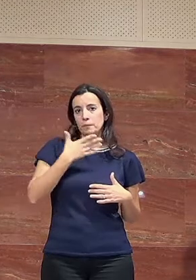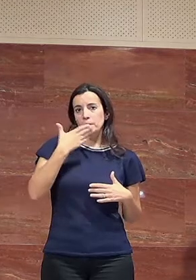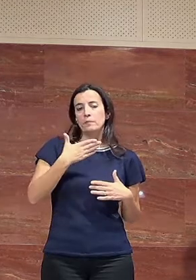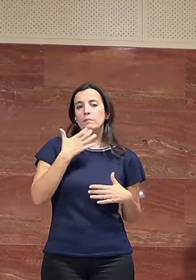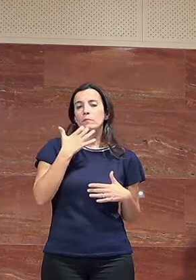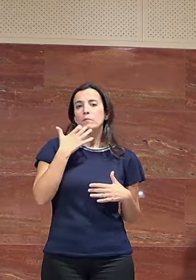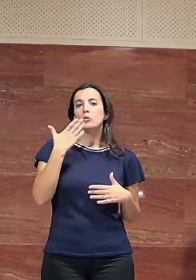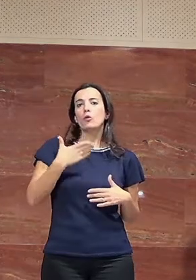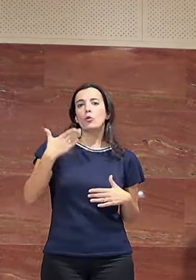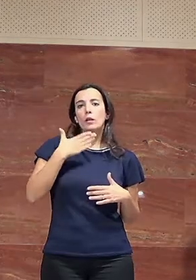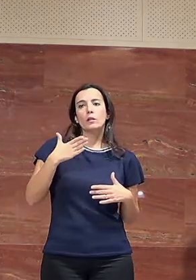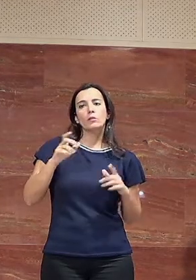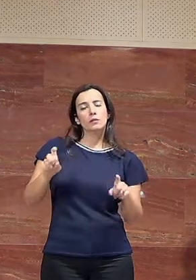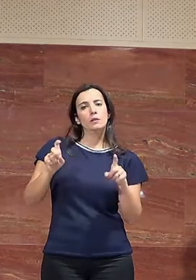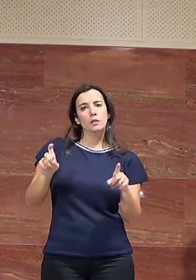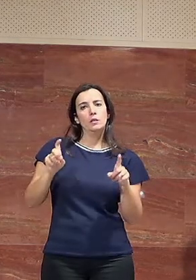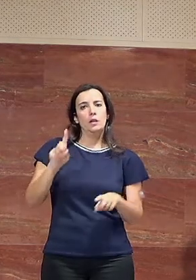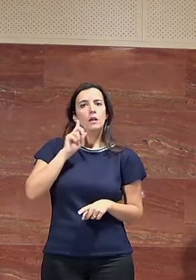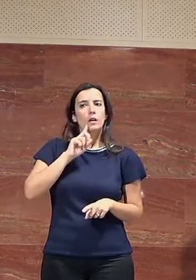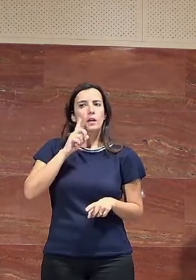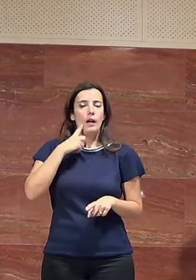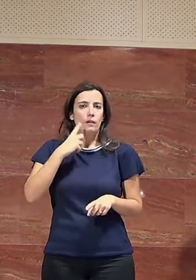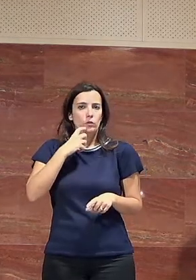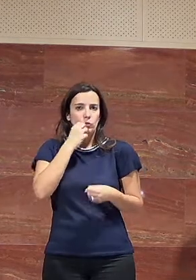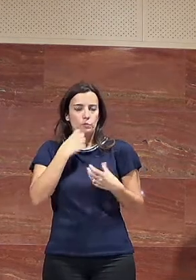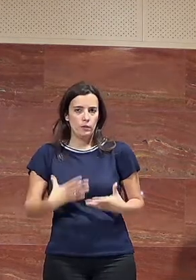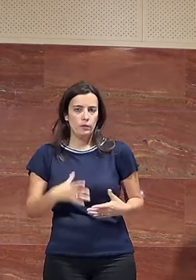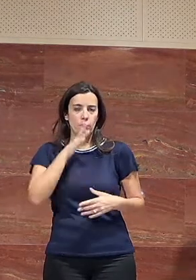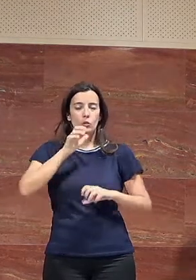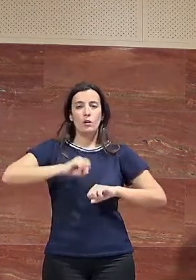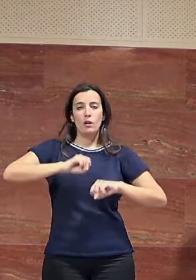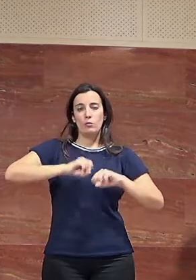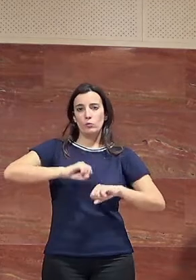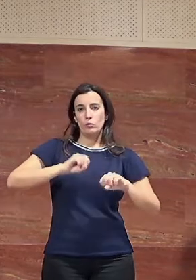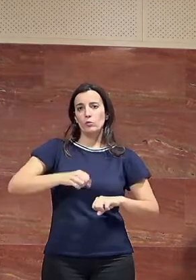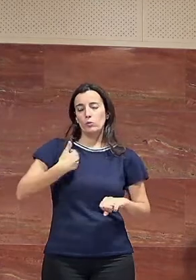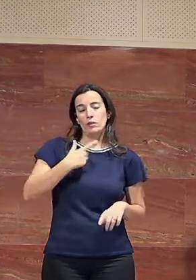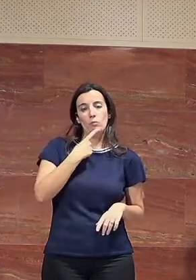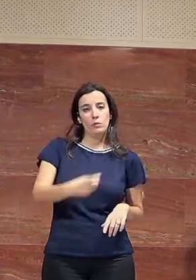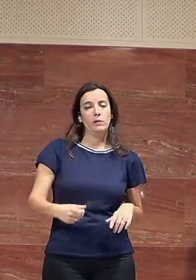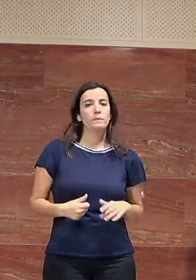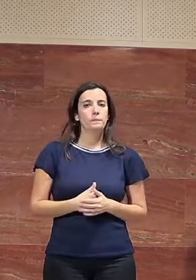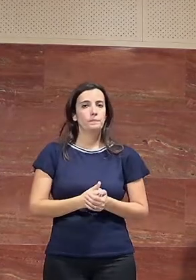colegios los buenos hábitos de comportamiento en la ciudad, porque en los adultos es mucho más complicado.